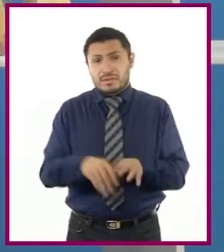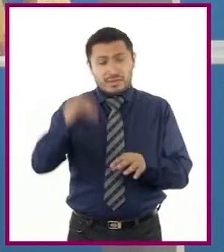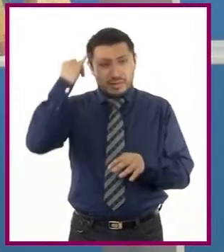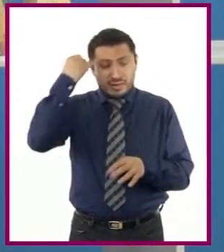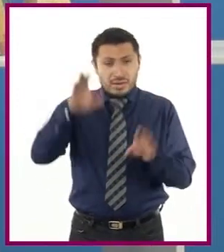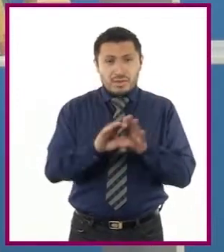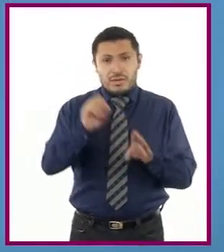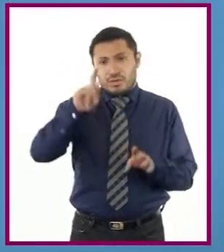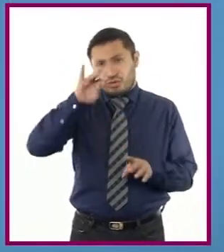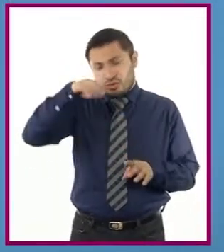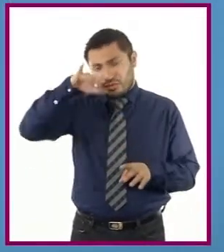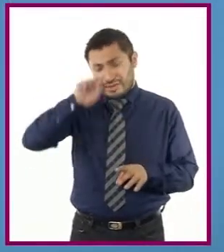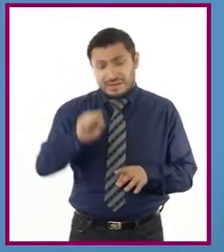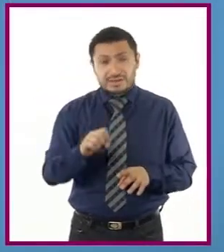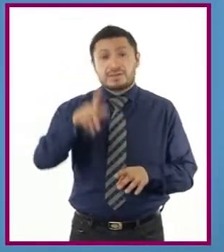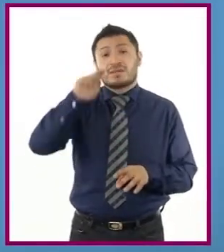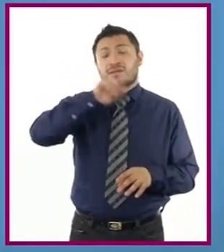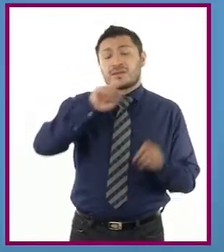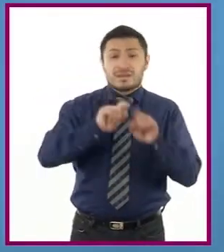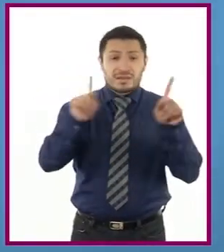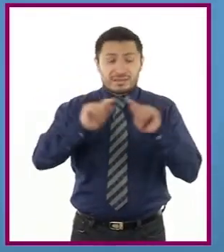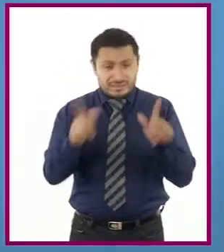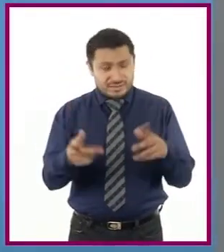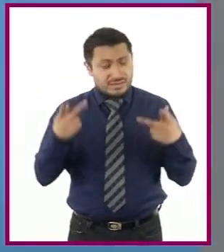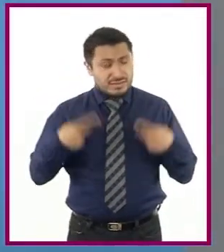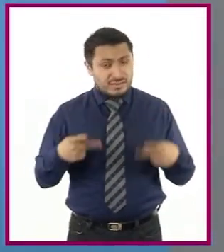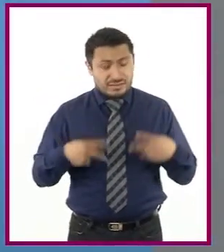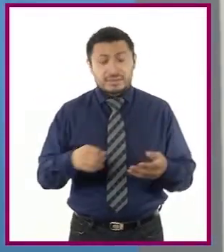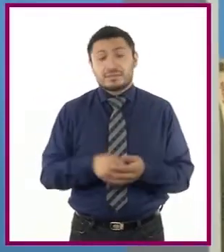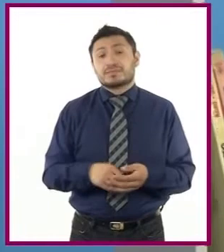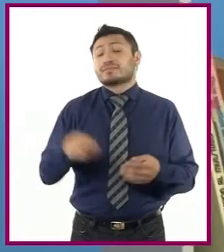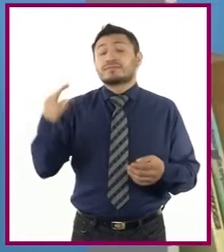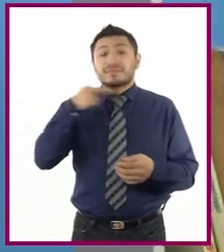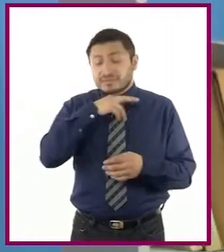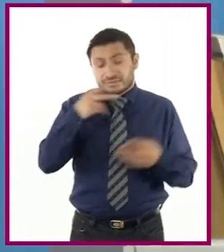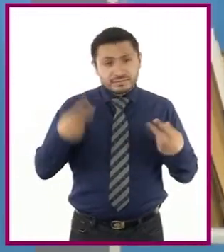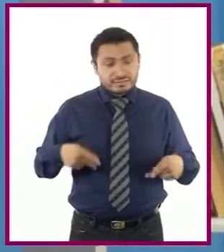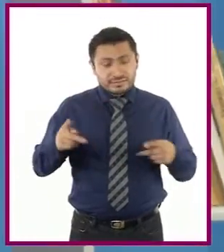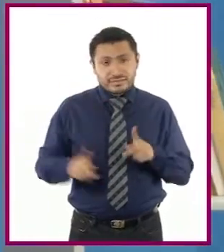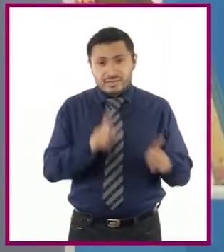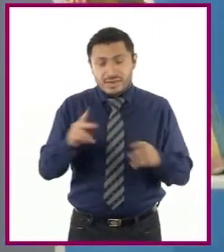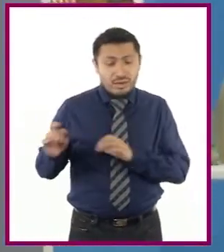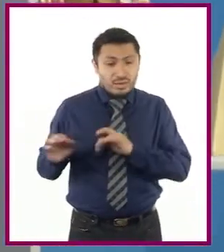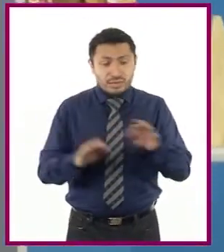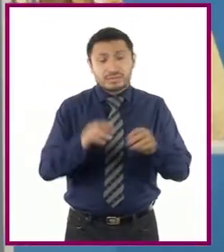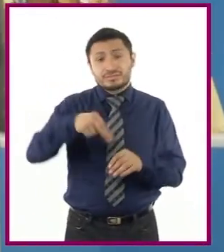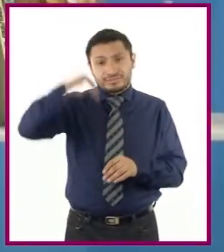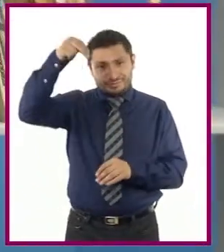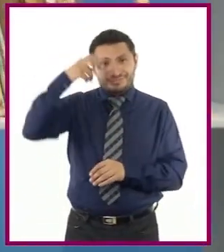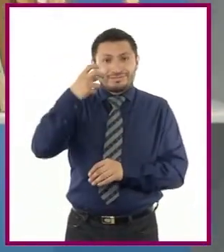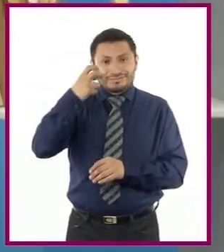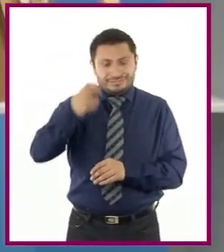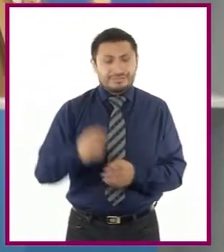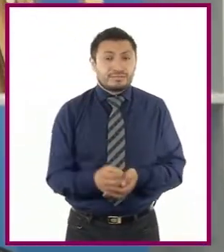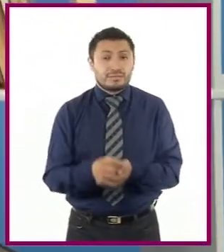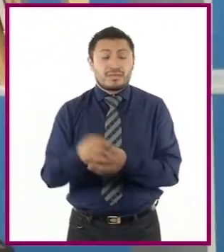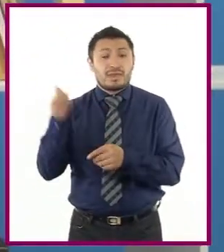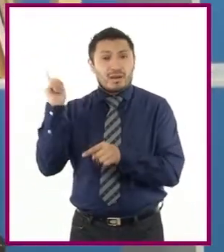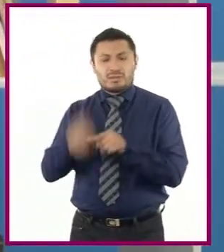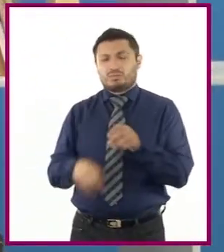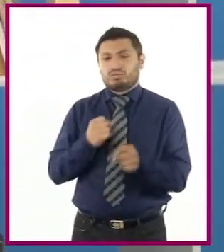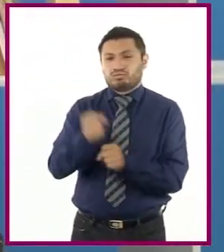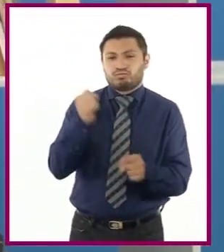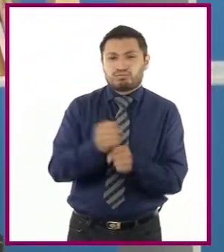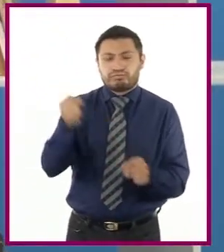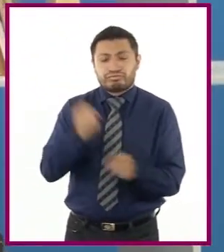y tlaxcaltecas. Pronto, estas poblaciones colonizaron el norte del territorio, desplazando